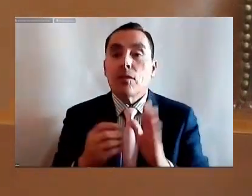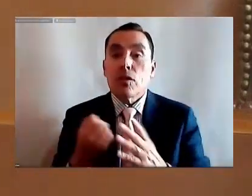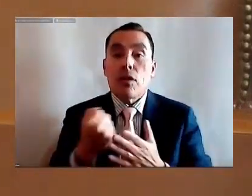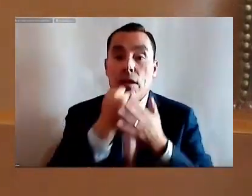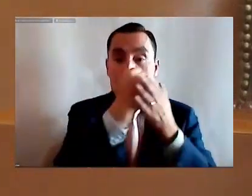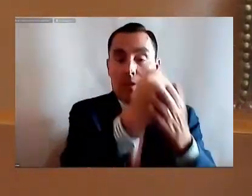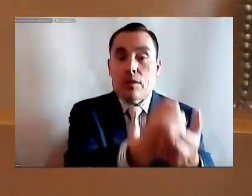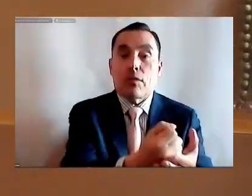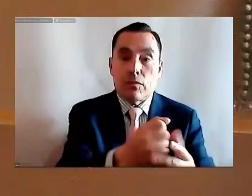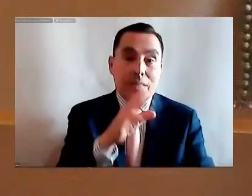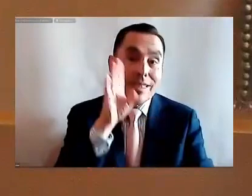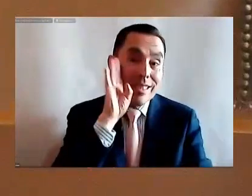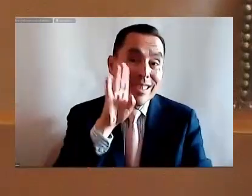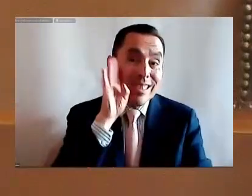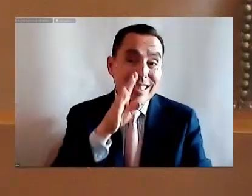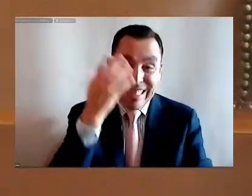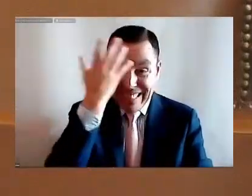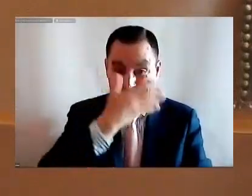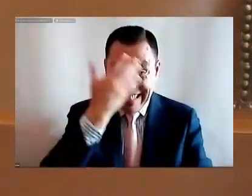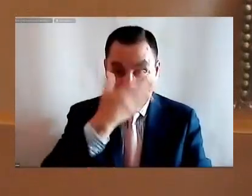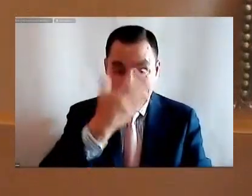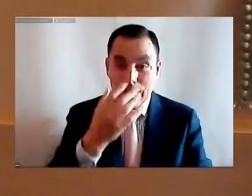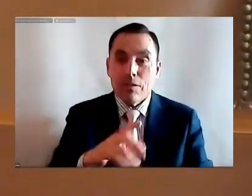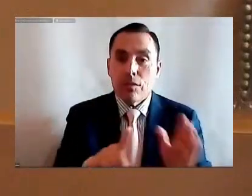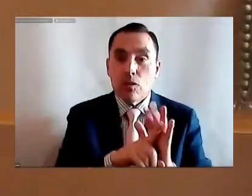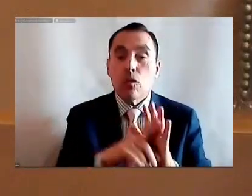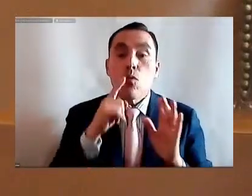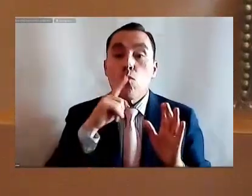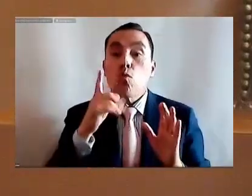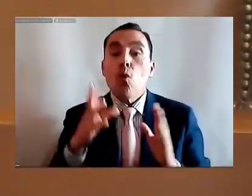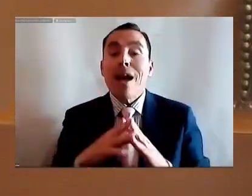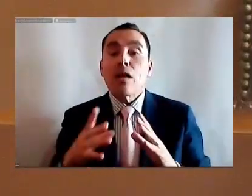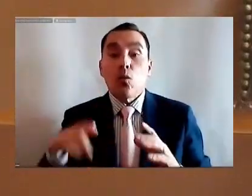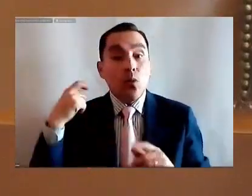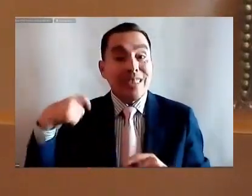negras. Hizo una indicación un senador republicano agregando sexo